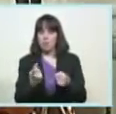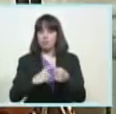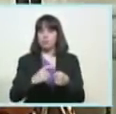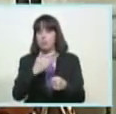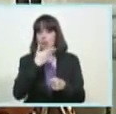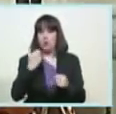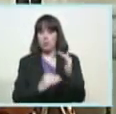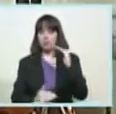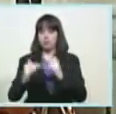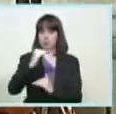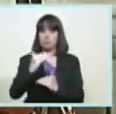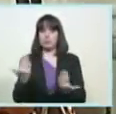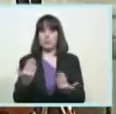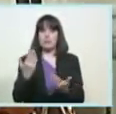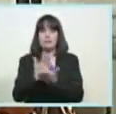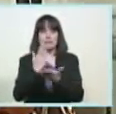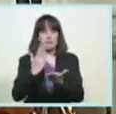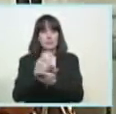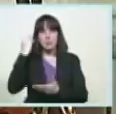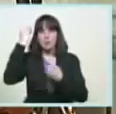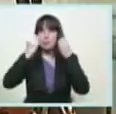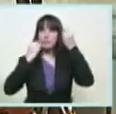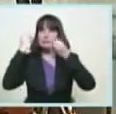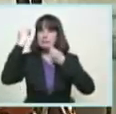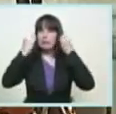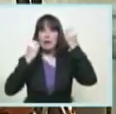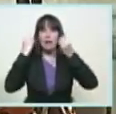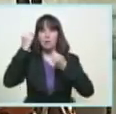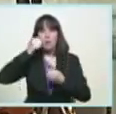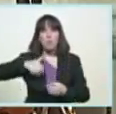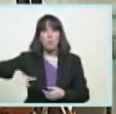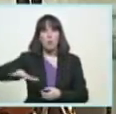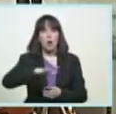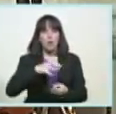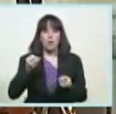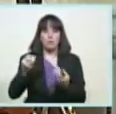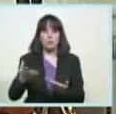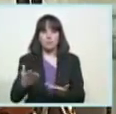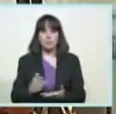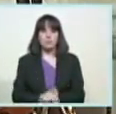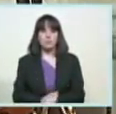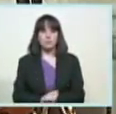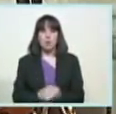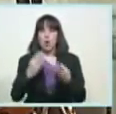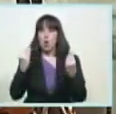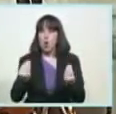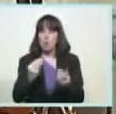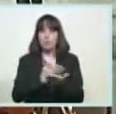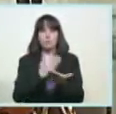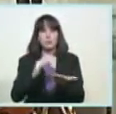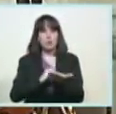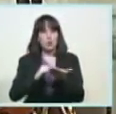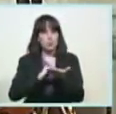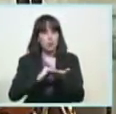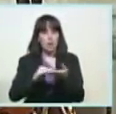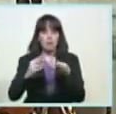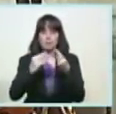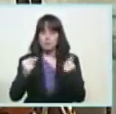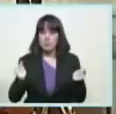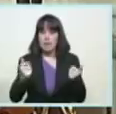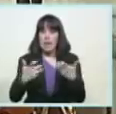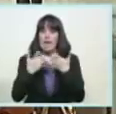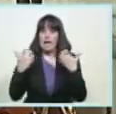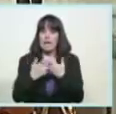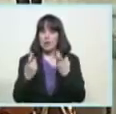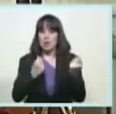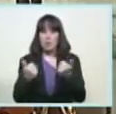siempre estamos pensando siempre siempre pensando como resolvemos esta situación de guerra